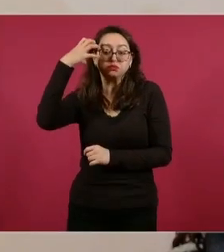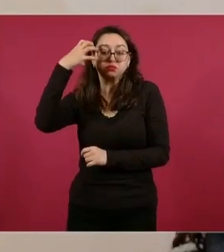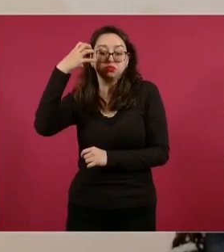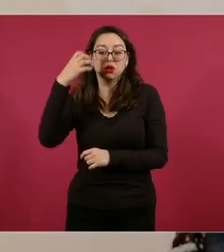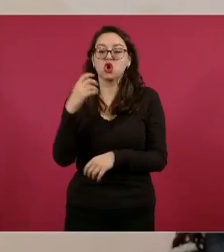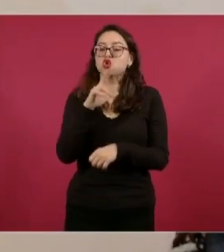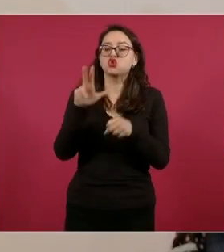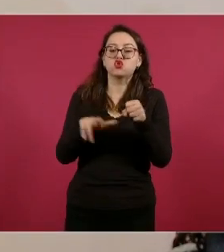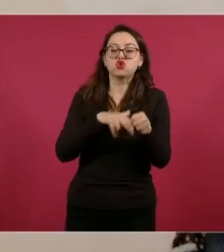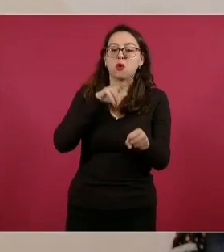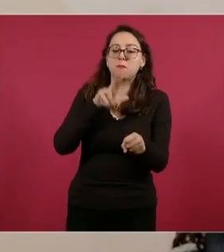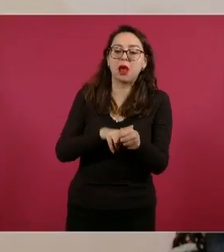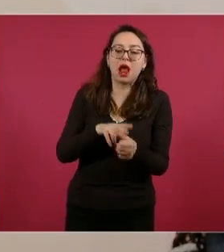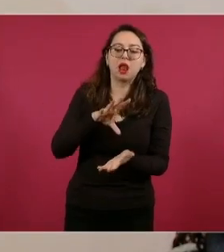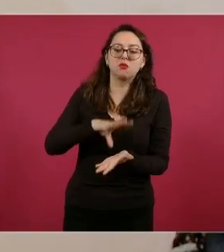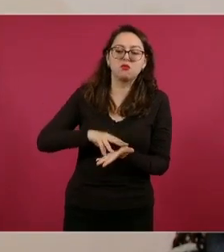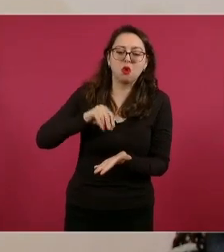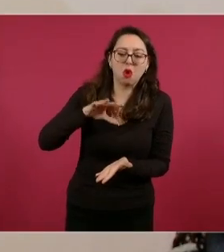viento,